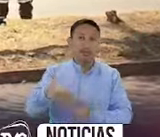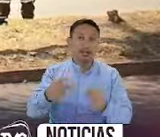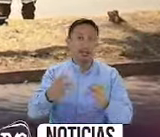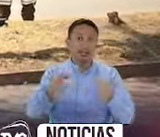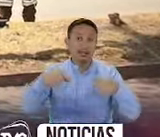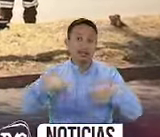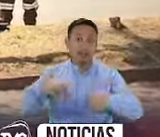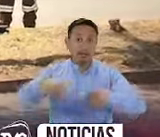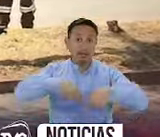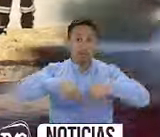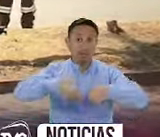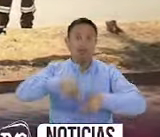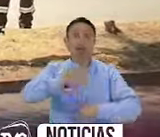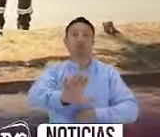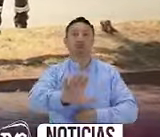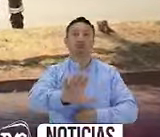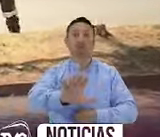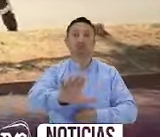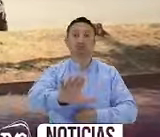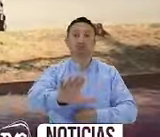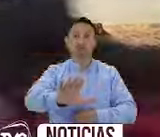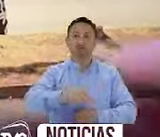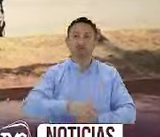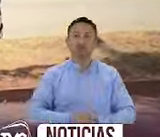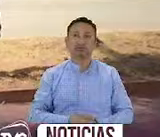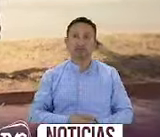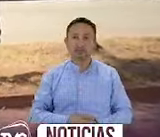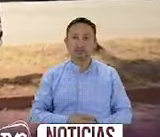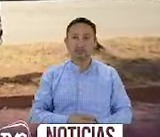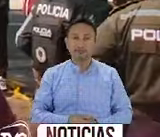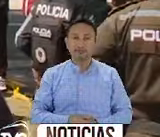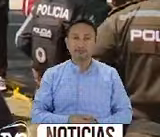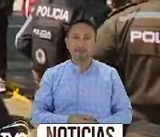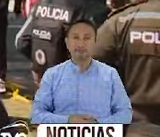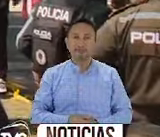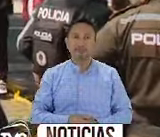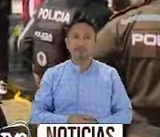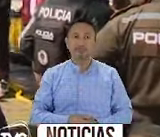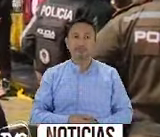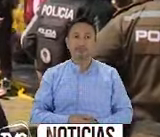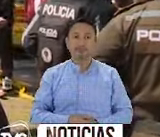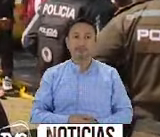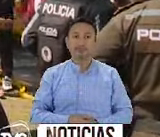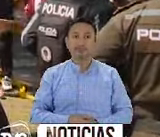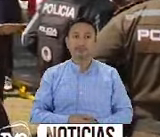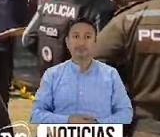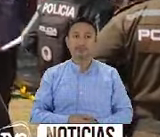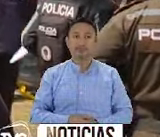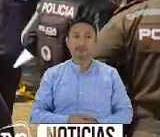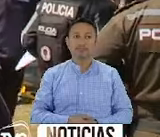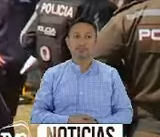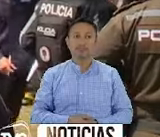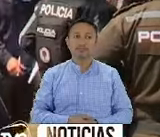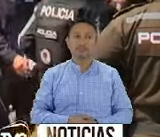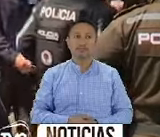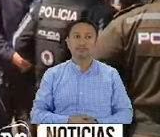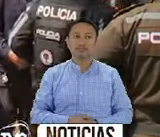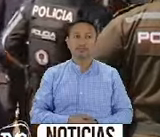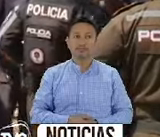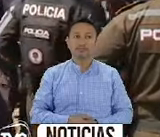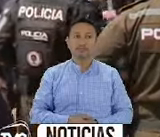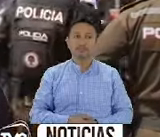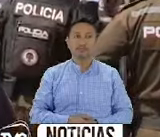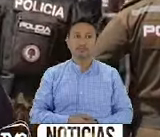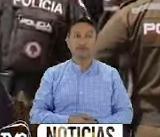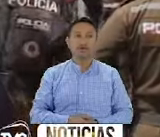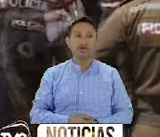tránsito lograron alcanzar a la unidad y al chofer. Procedió también a dar alcance al vehículo causante, en este caso una unidad